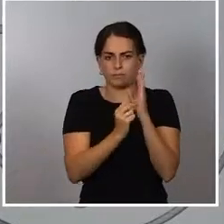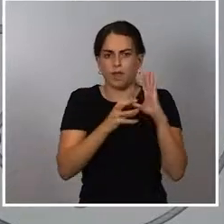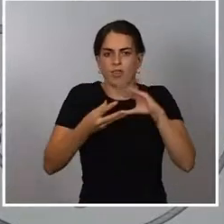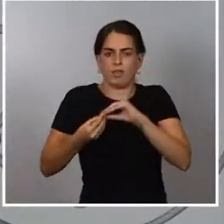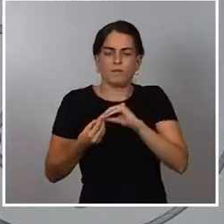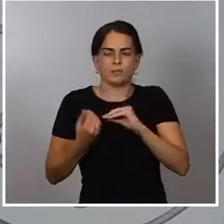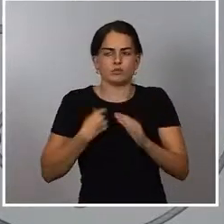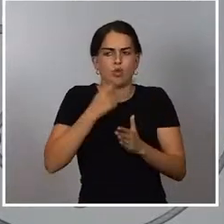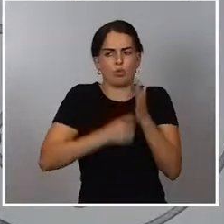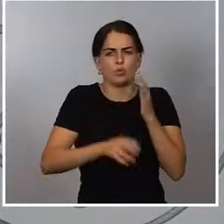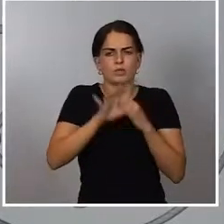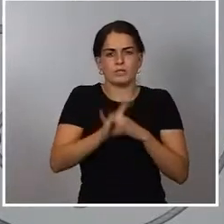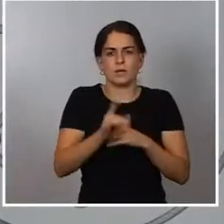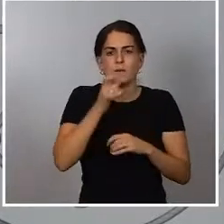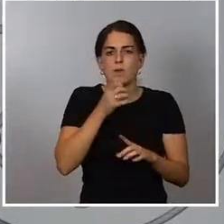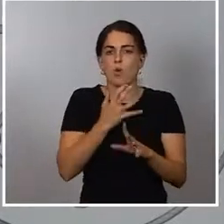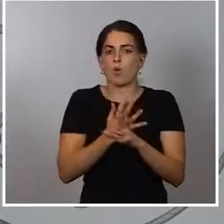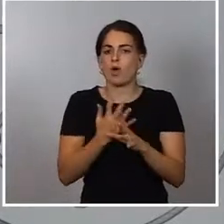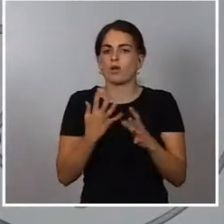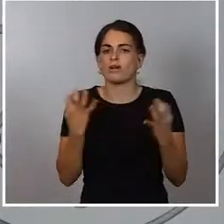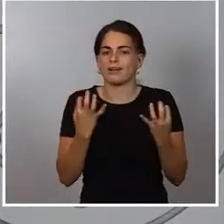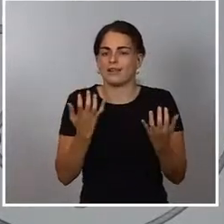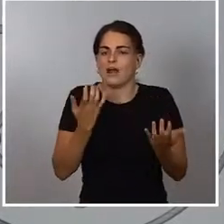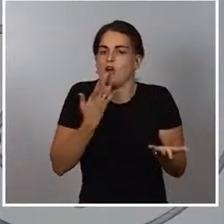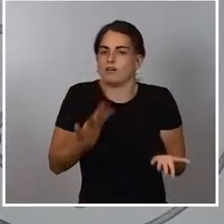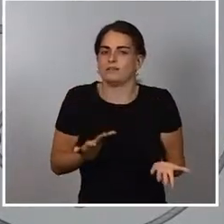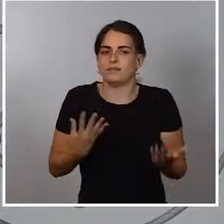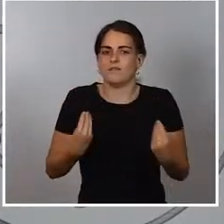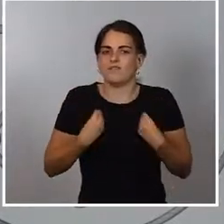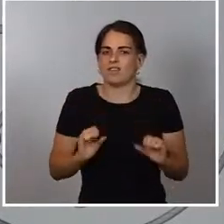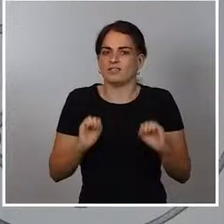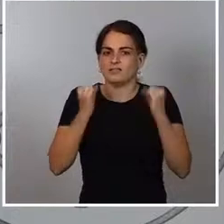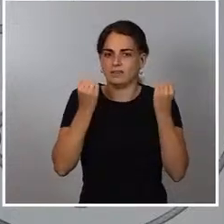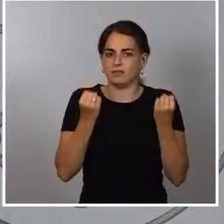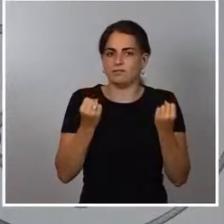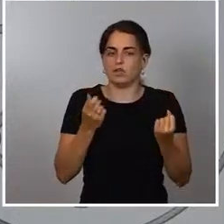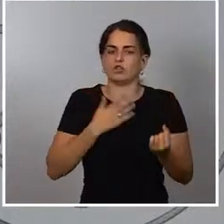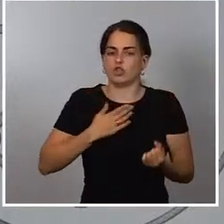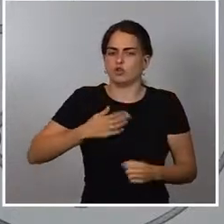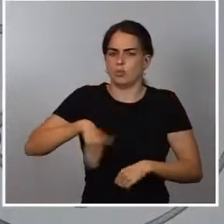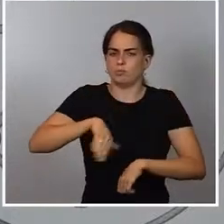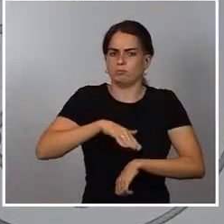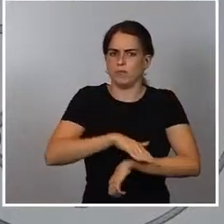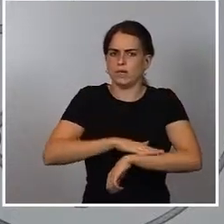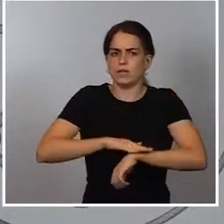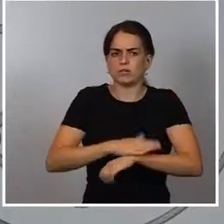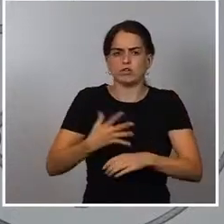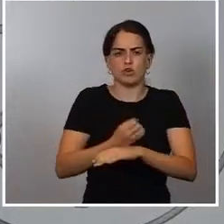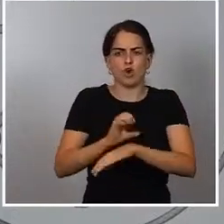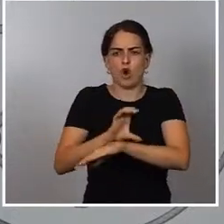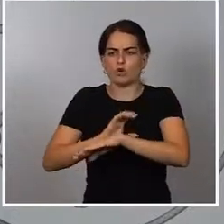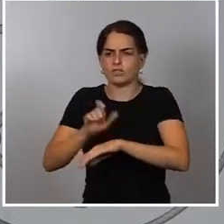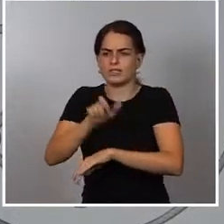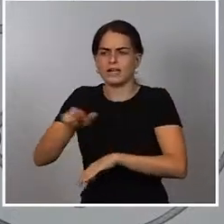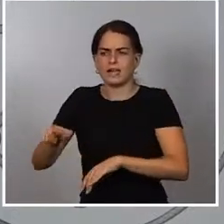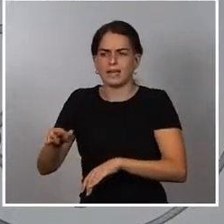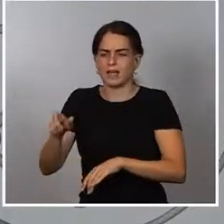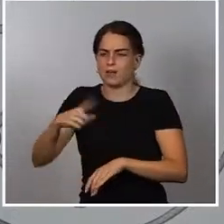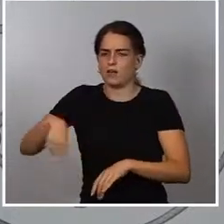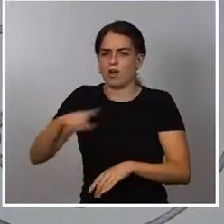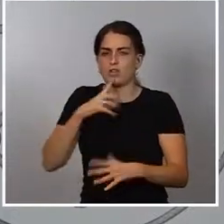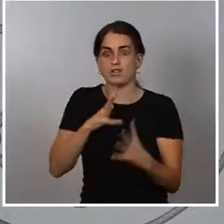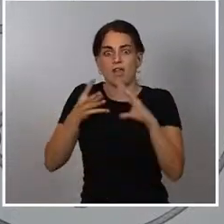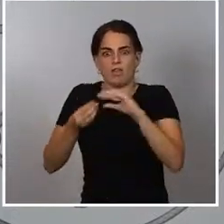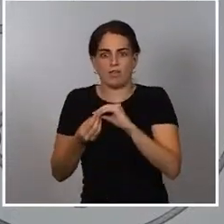es salvar vidas y por tanto el apoyo de esta ministra a todos los consejeros y consejeras que la están tomando y que están sufriendo las